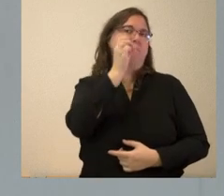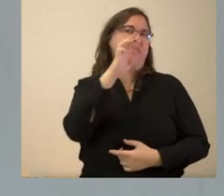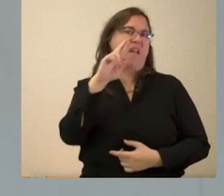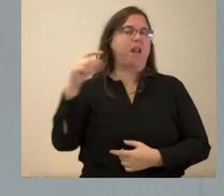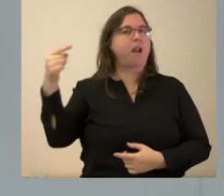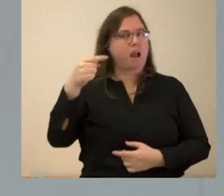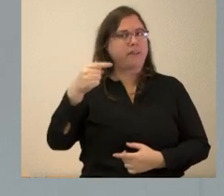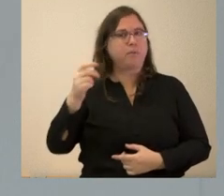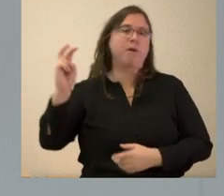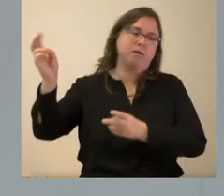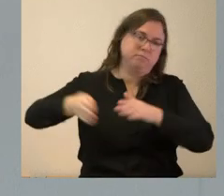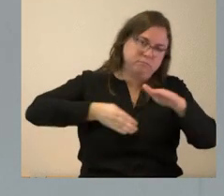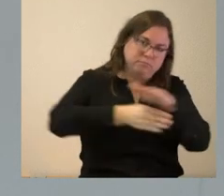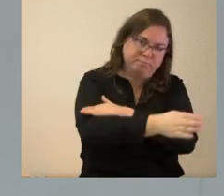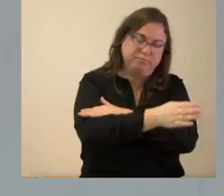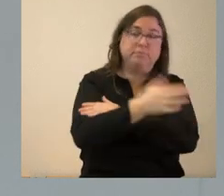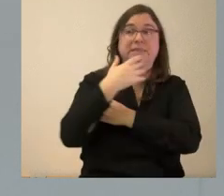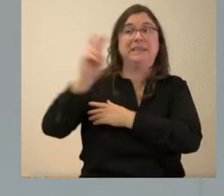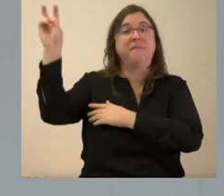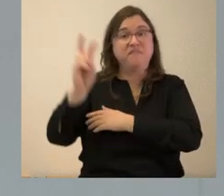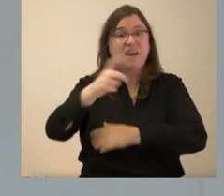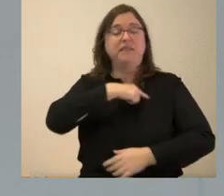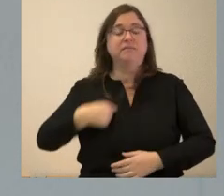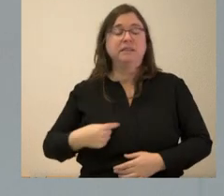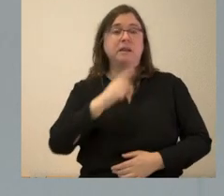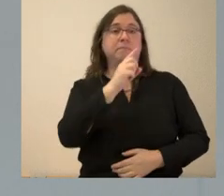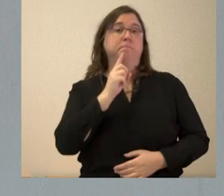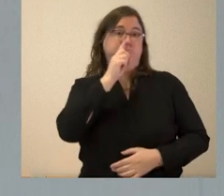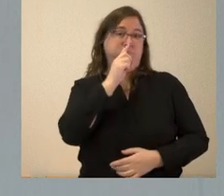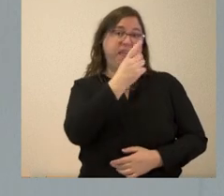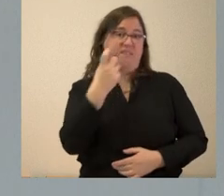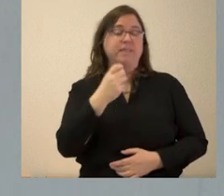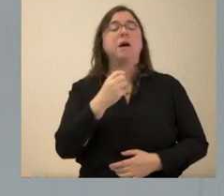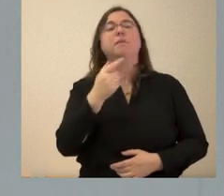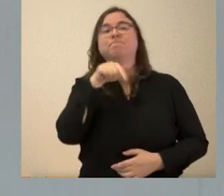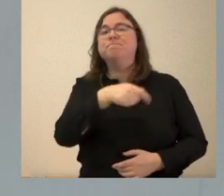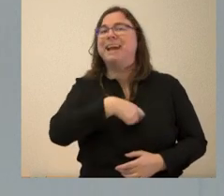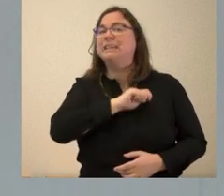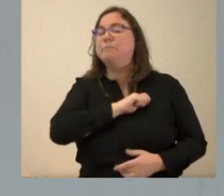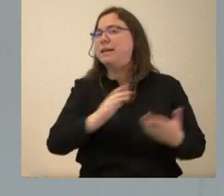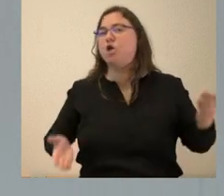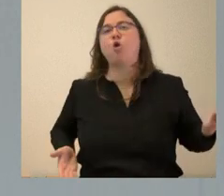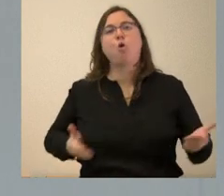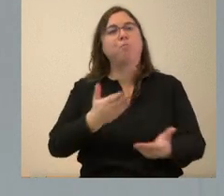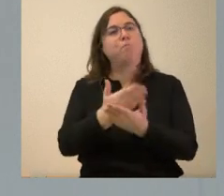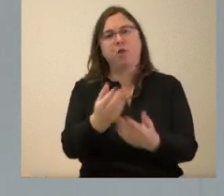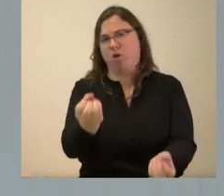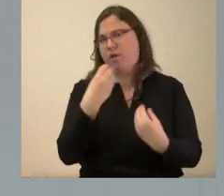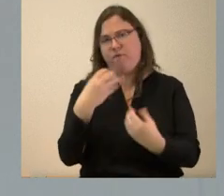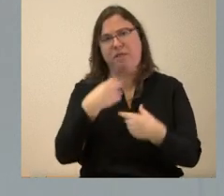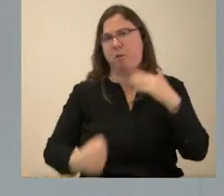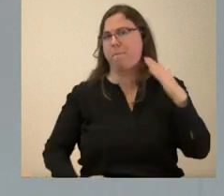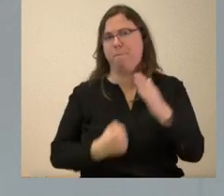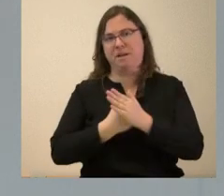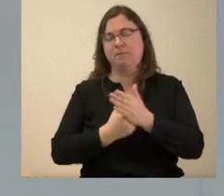de personas procedentes de ese país en el caso de España lo que pedimos al gobierno es la máxima información la máxima coordinación